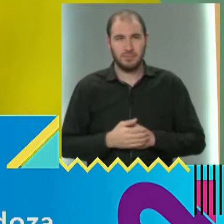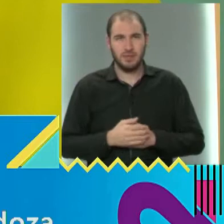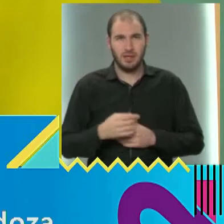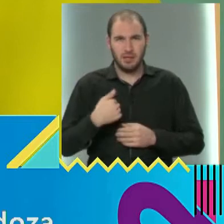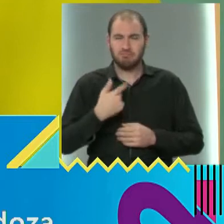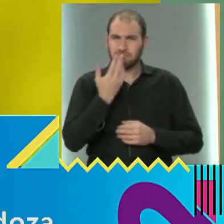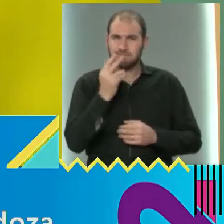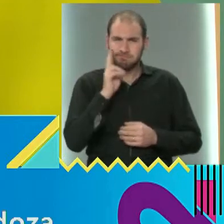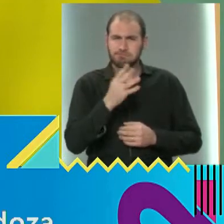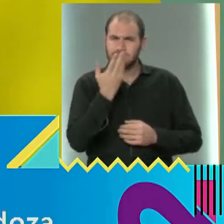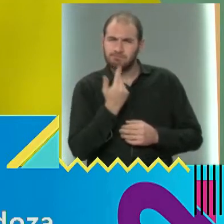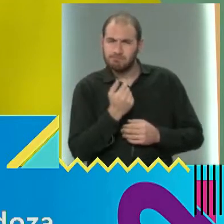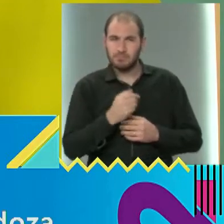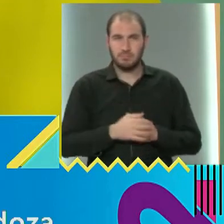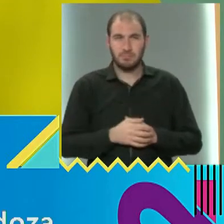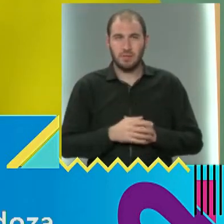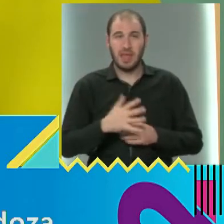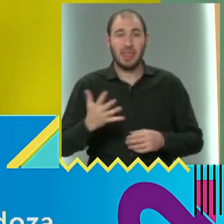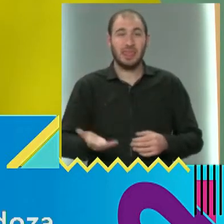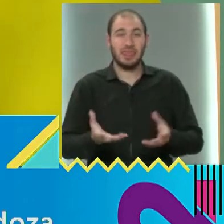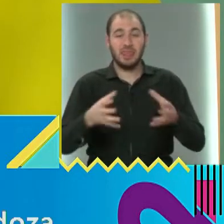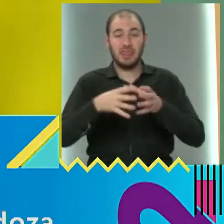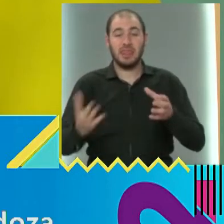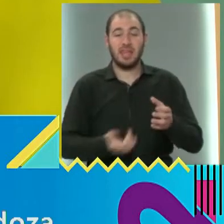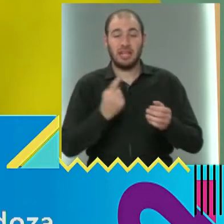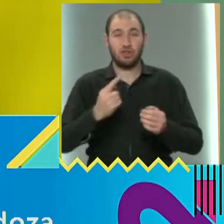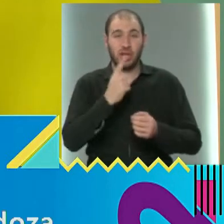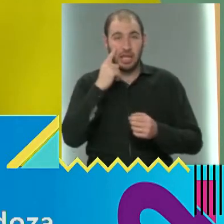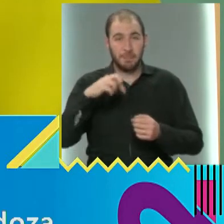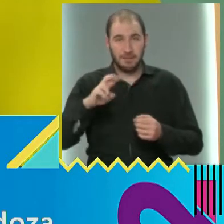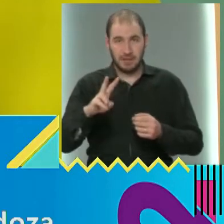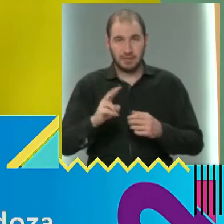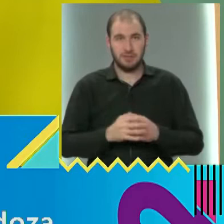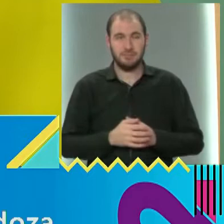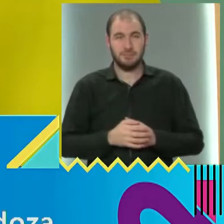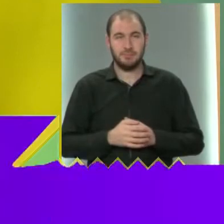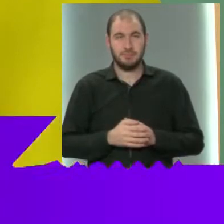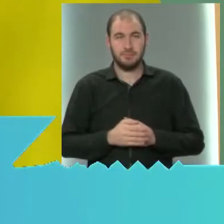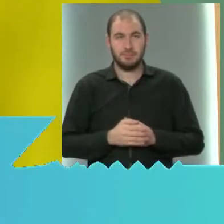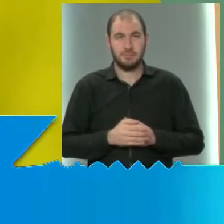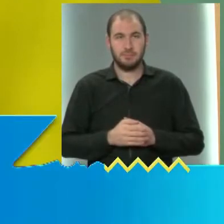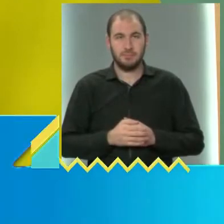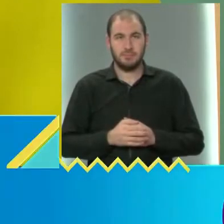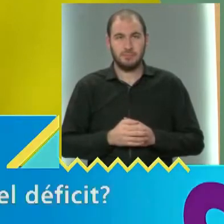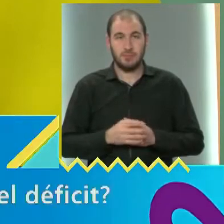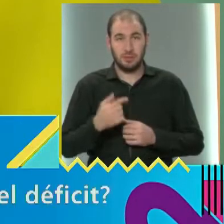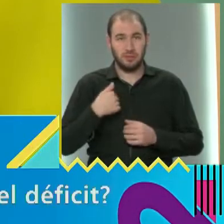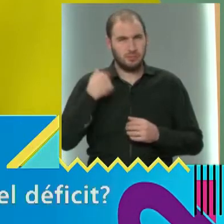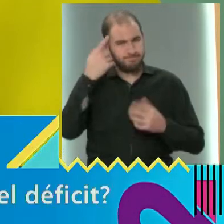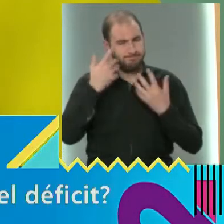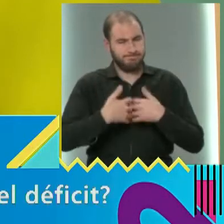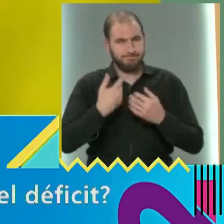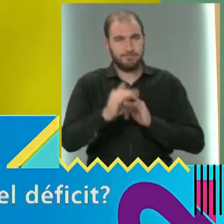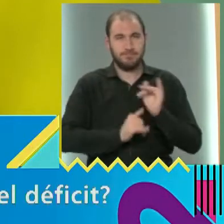la satisfacción, especialmente del directorio del IPB, de poder llegar a tener, lo hago como reflexión,